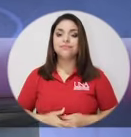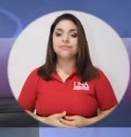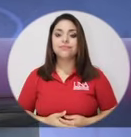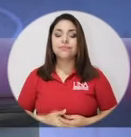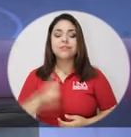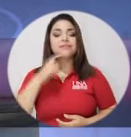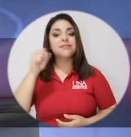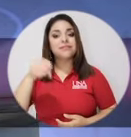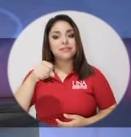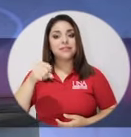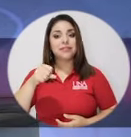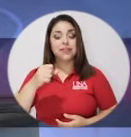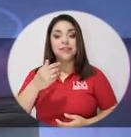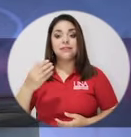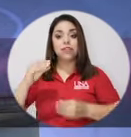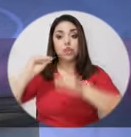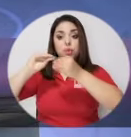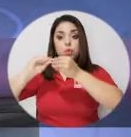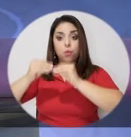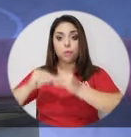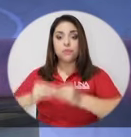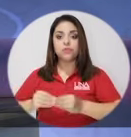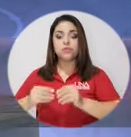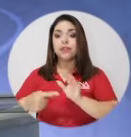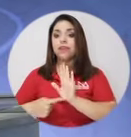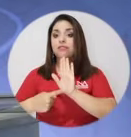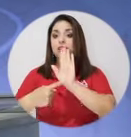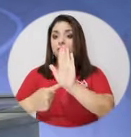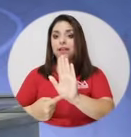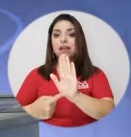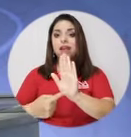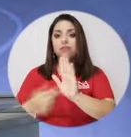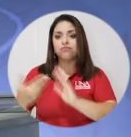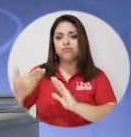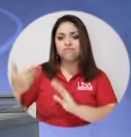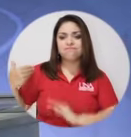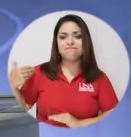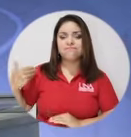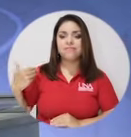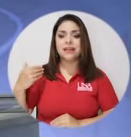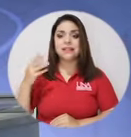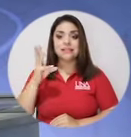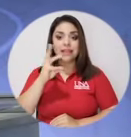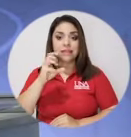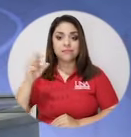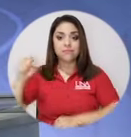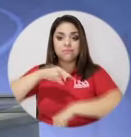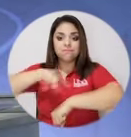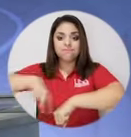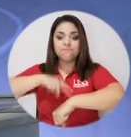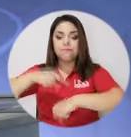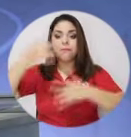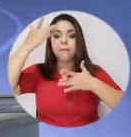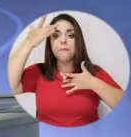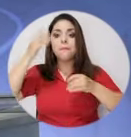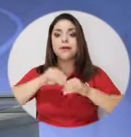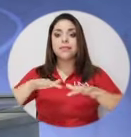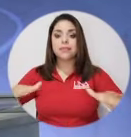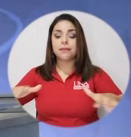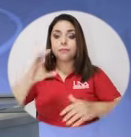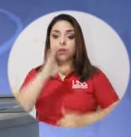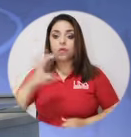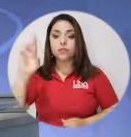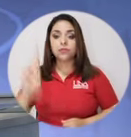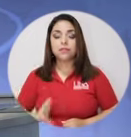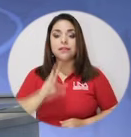los números que se revelaron recientemente, ¿verdad? A 6 meses de la pandemia en Costa Rica, realmente nos nos